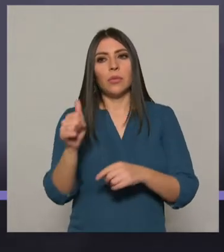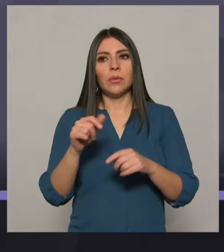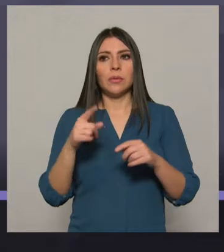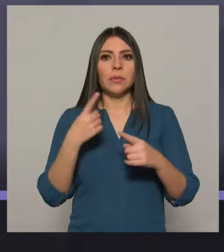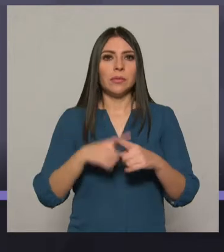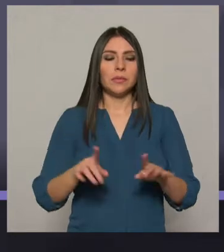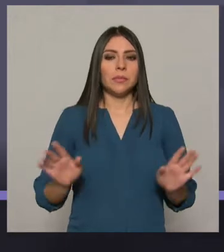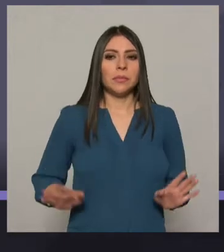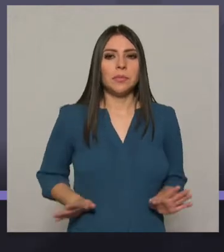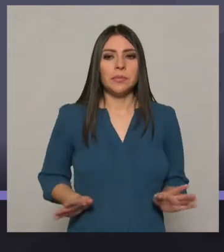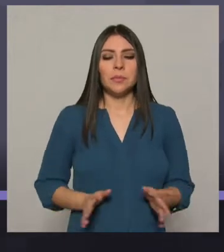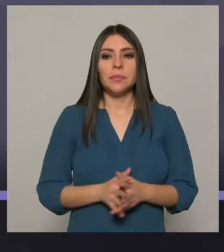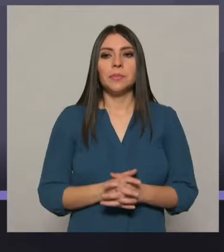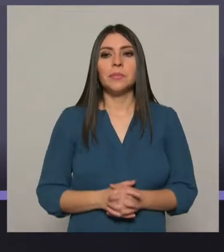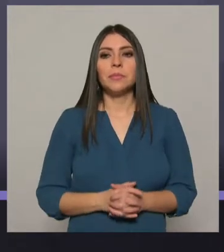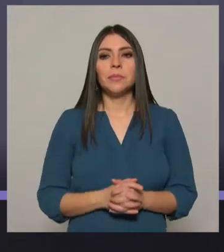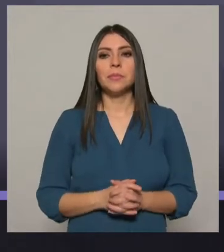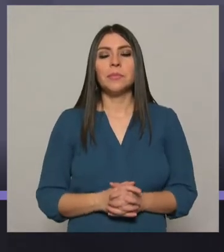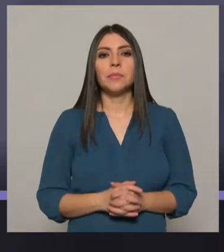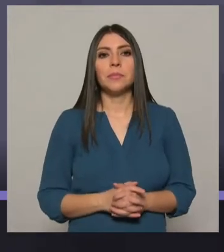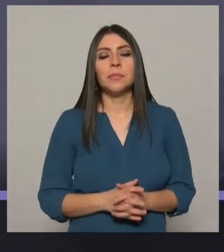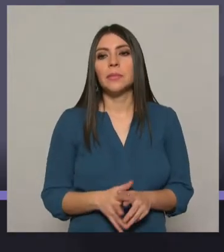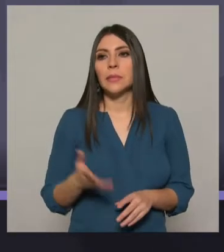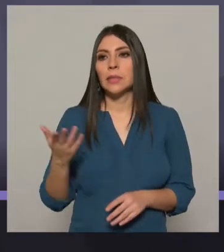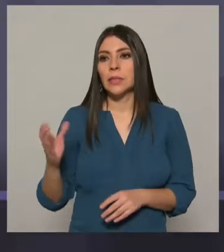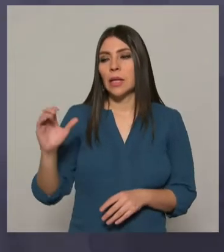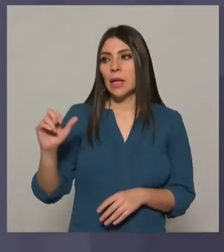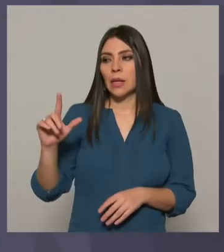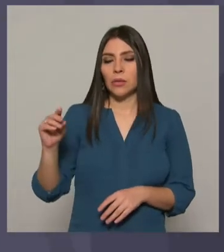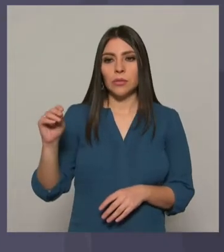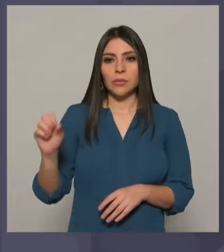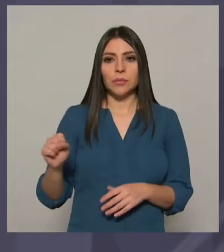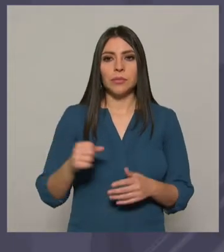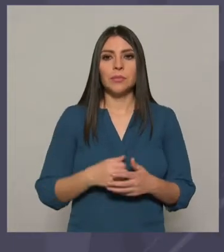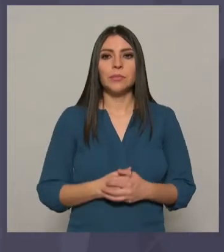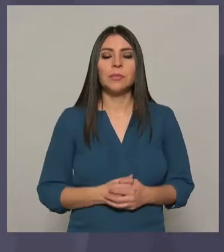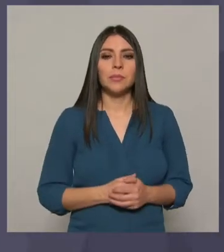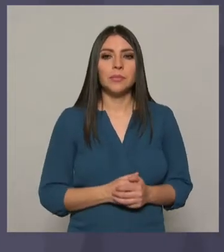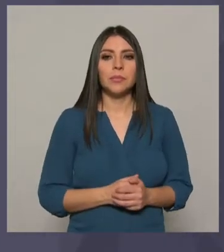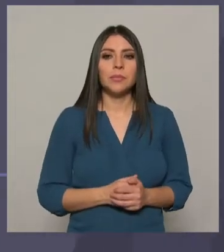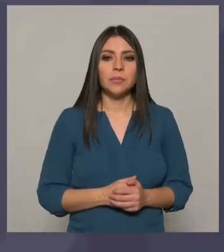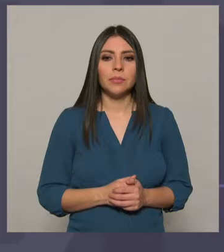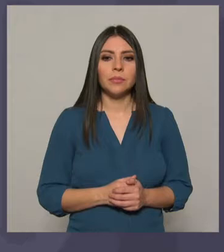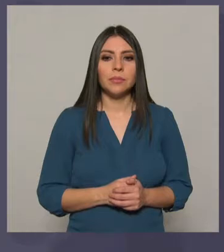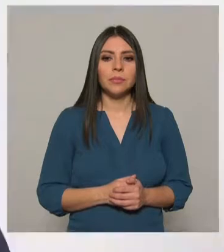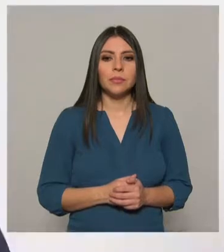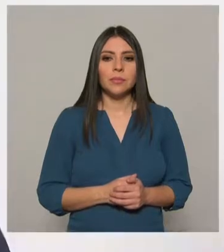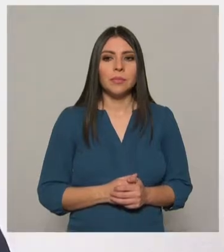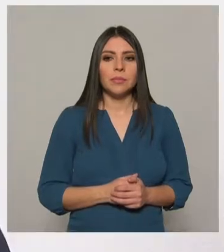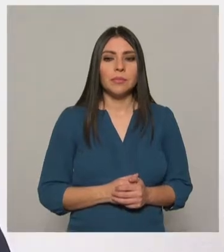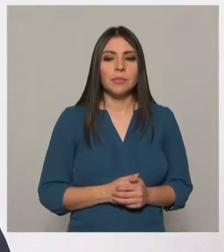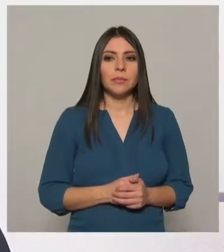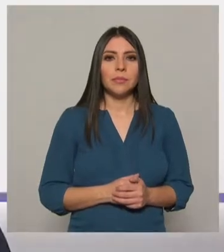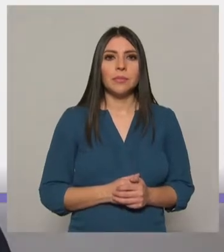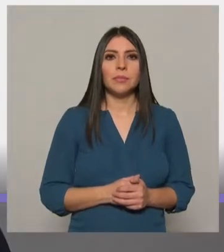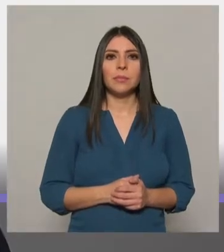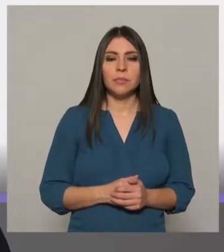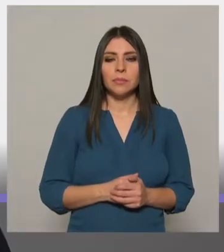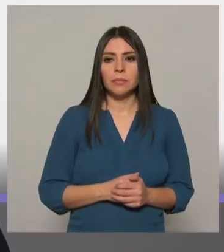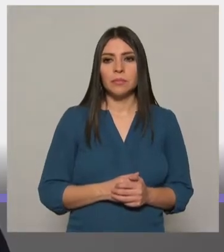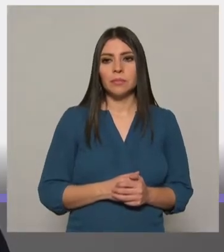Estrada. Sí, mira, yo creo que frente a un esquema de subejercicios no es congruente